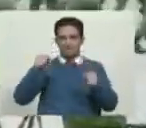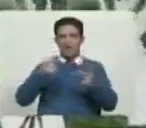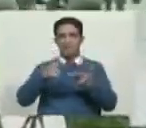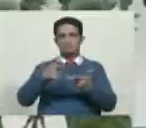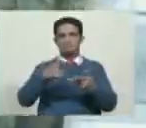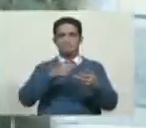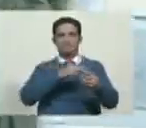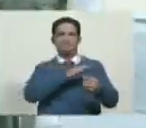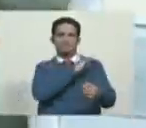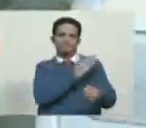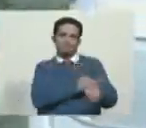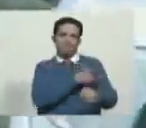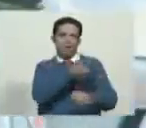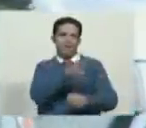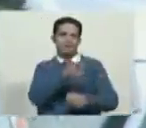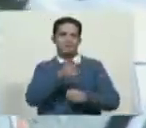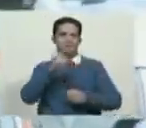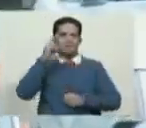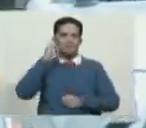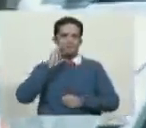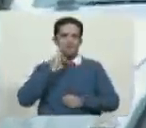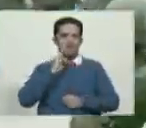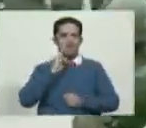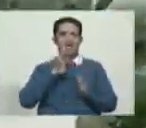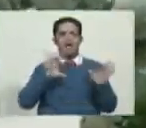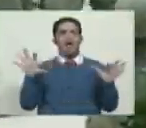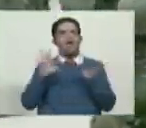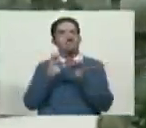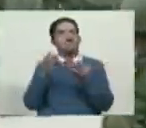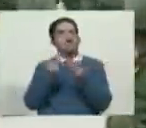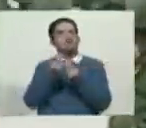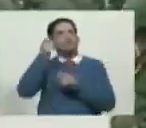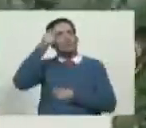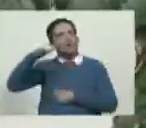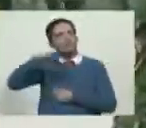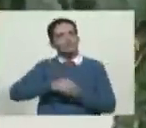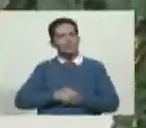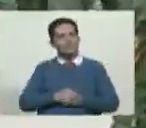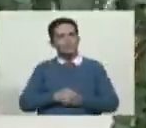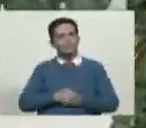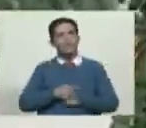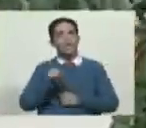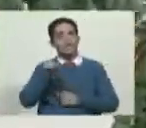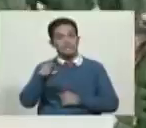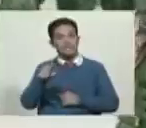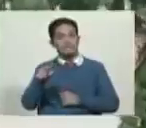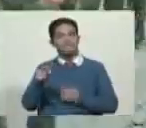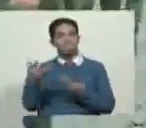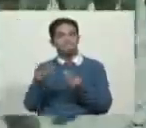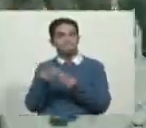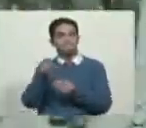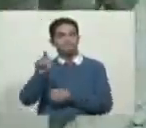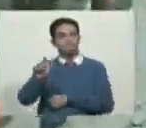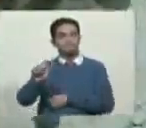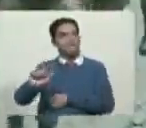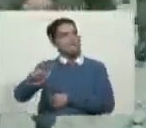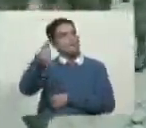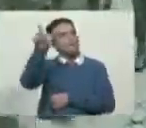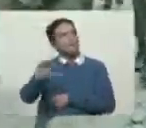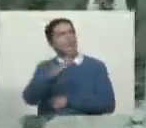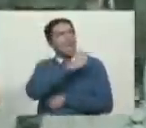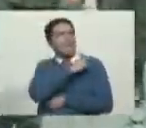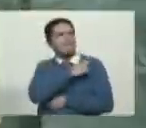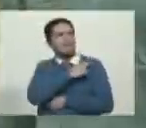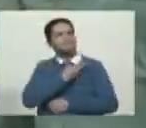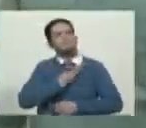la Fuerza Armada Nacional Bolivariana en unión cívico-militar. Allí, en compañía del comandante en jefe de la Fuerza Armada Nacional